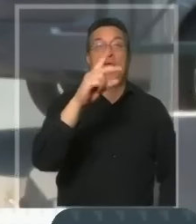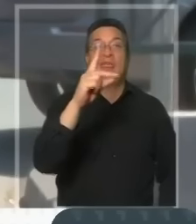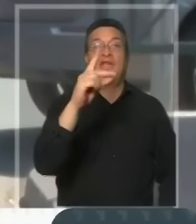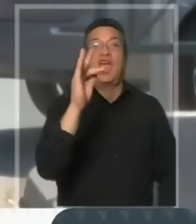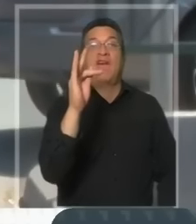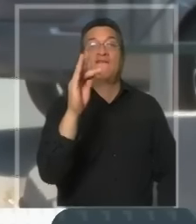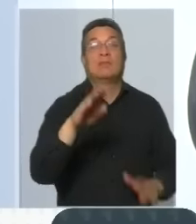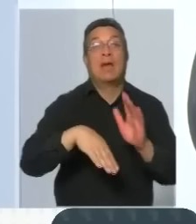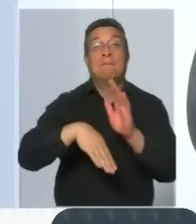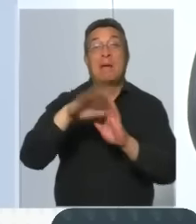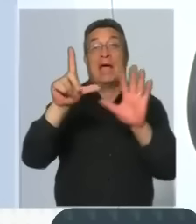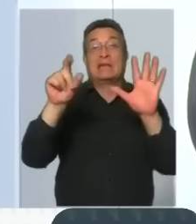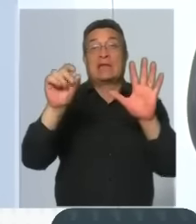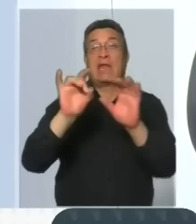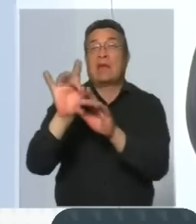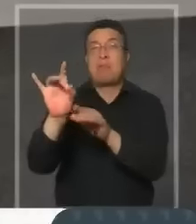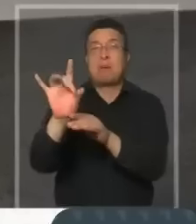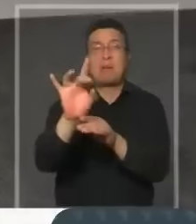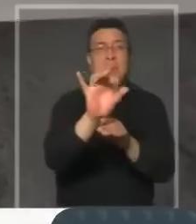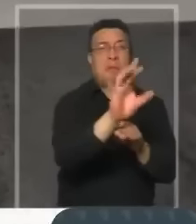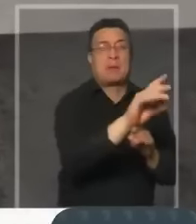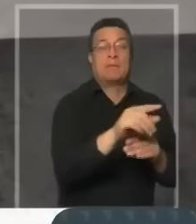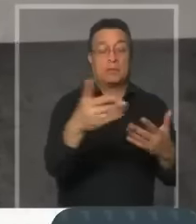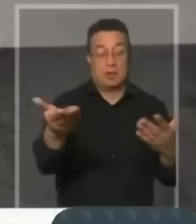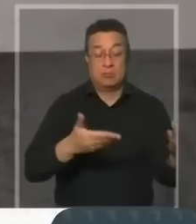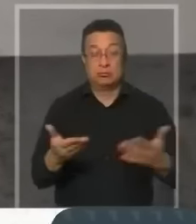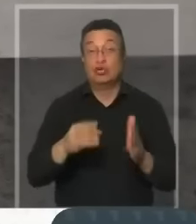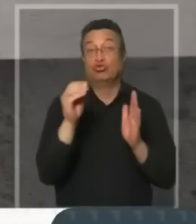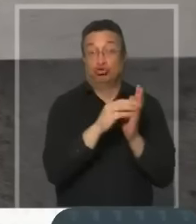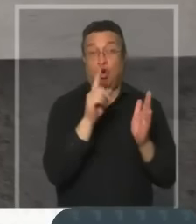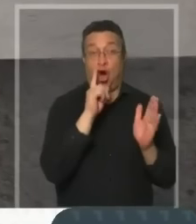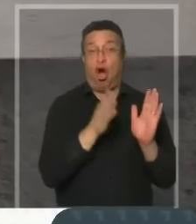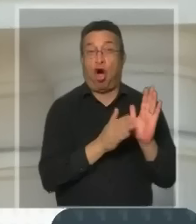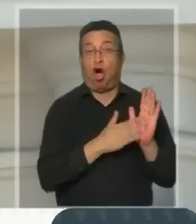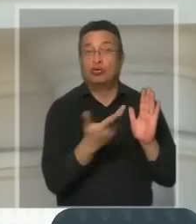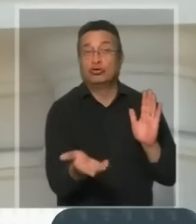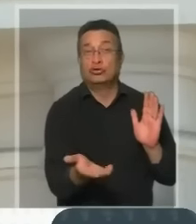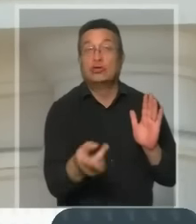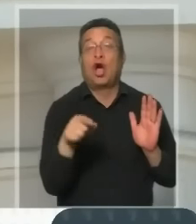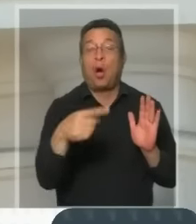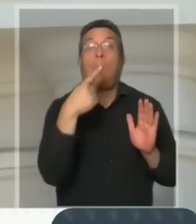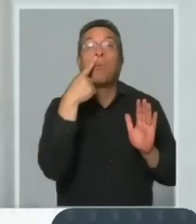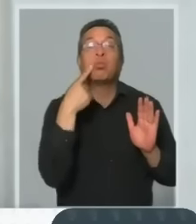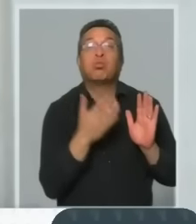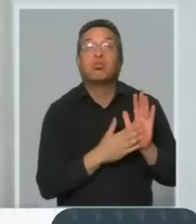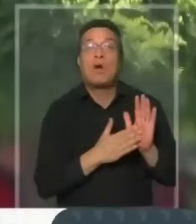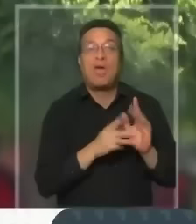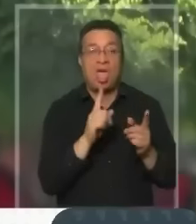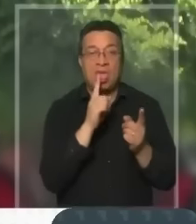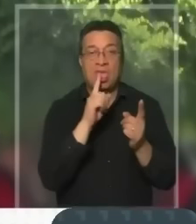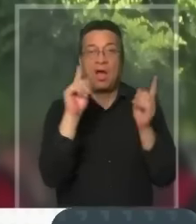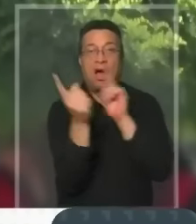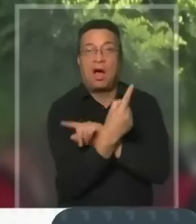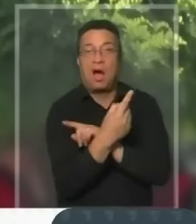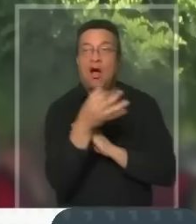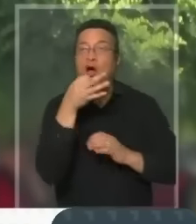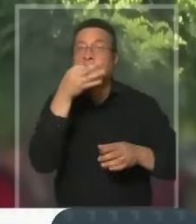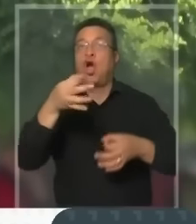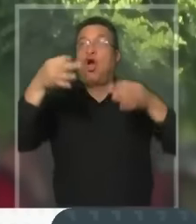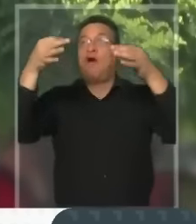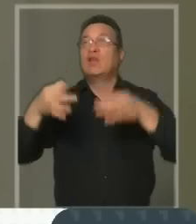de 70 destinatarios. El registro todavía existe. Es hoy la evidencia del contraste entre la versión oficial